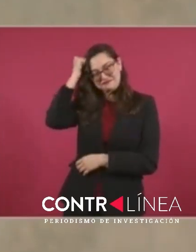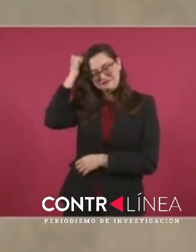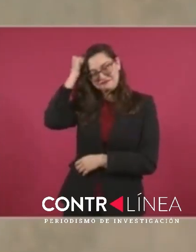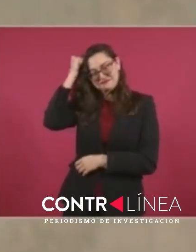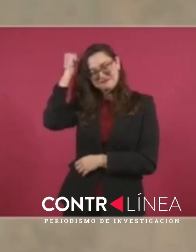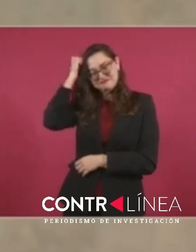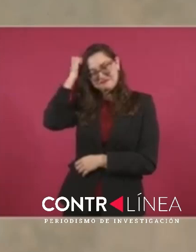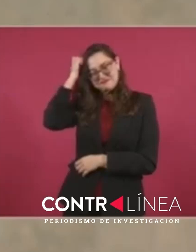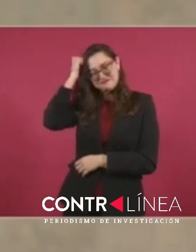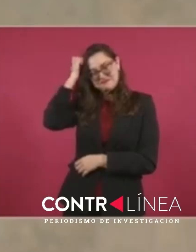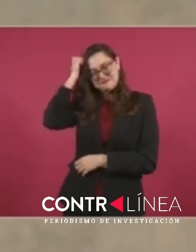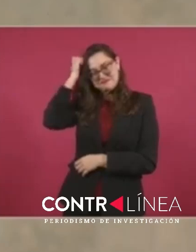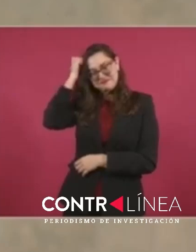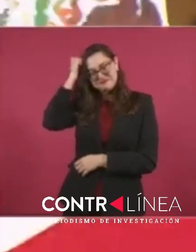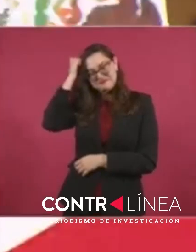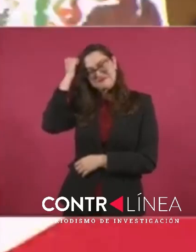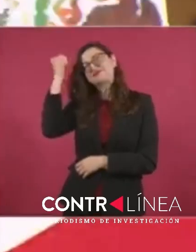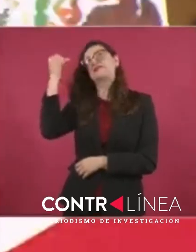imagínense